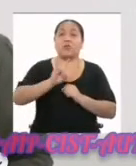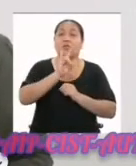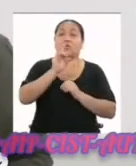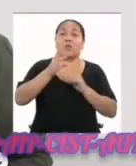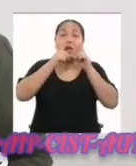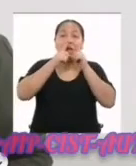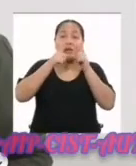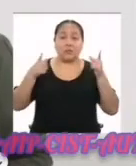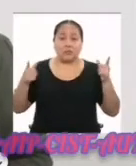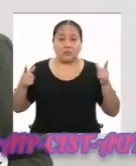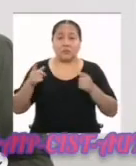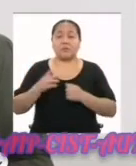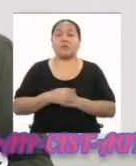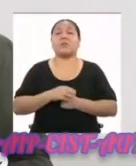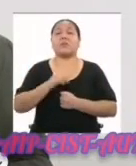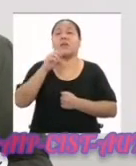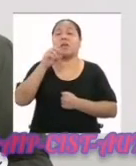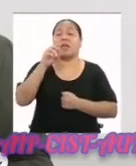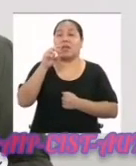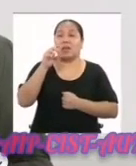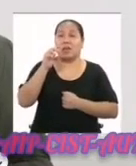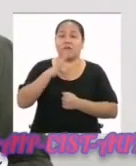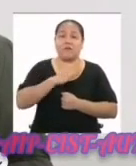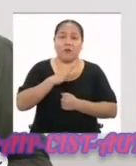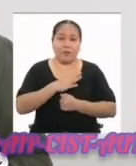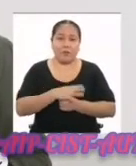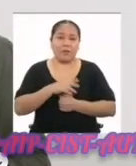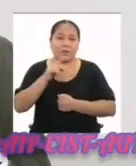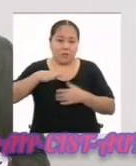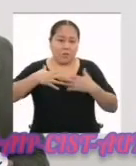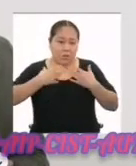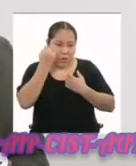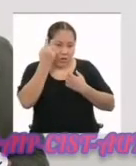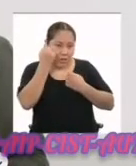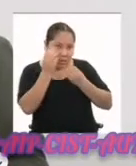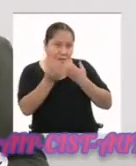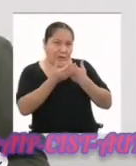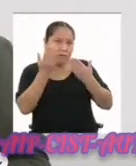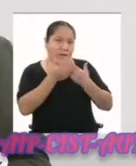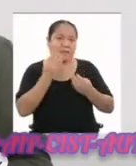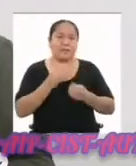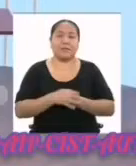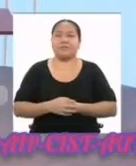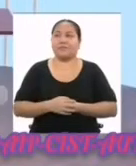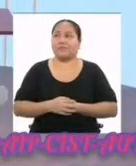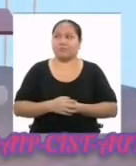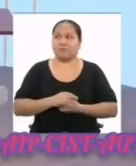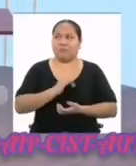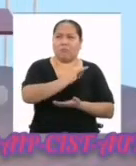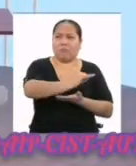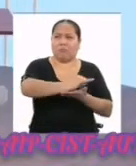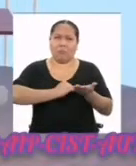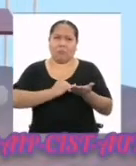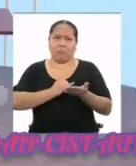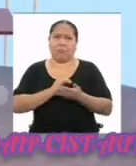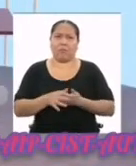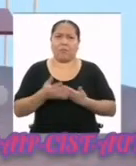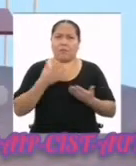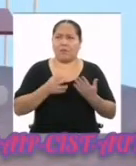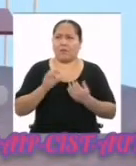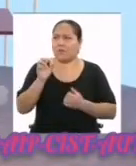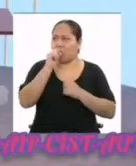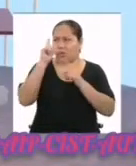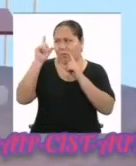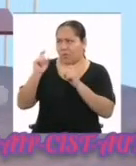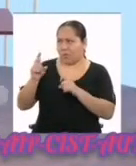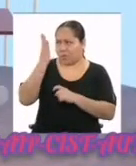un registro estándar que permita comprenderlo fácilmente. Otro mensaje. Seguro que es otra pregunta